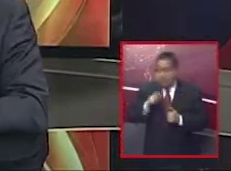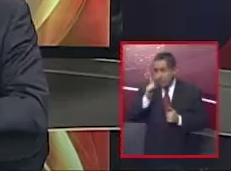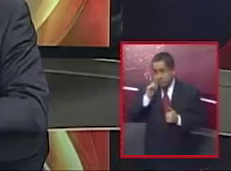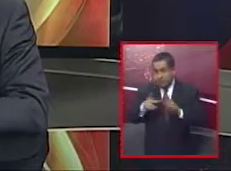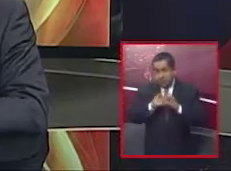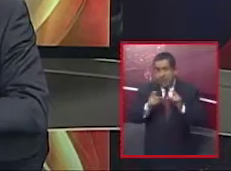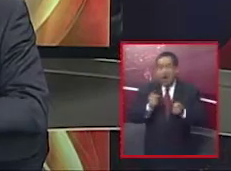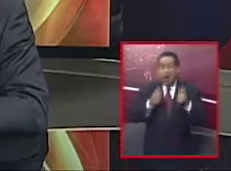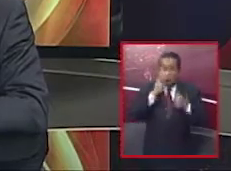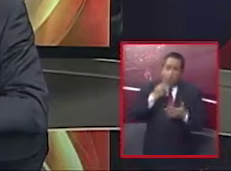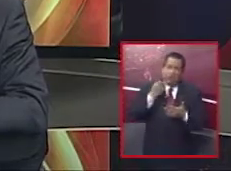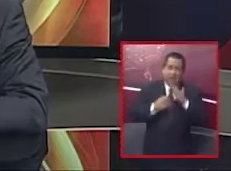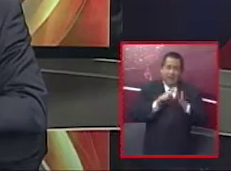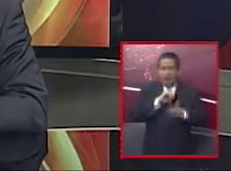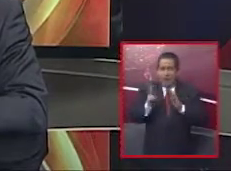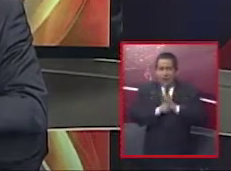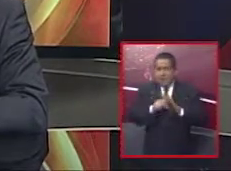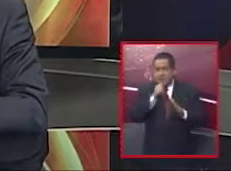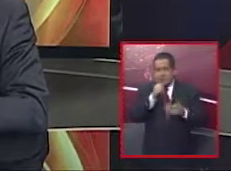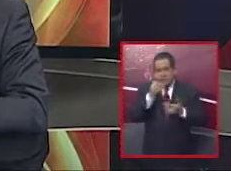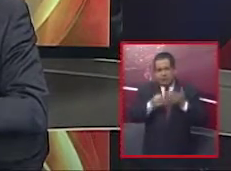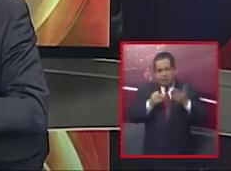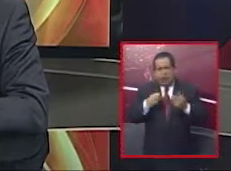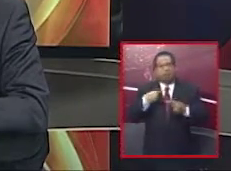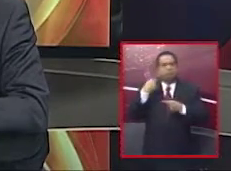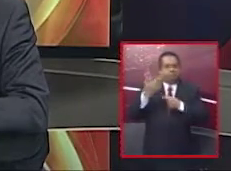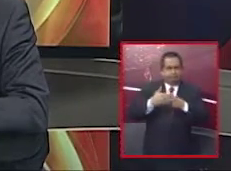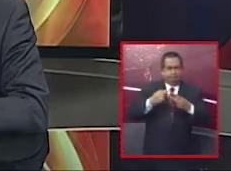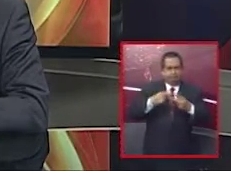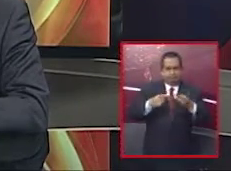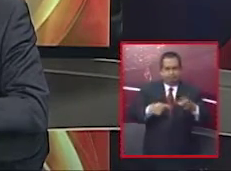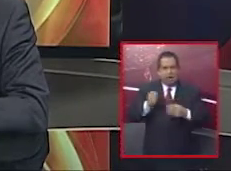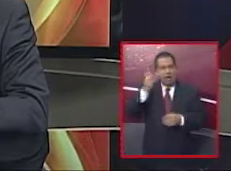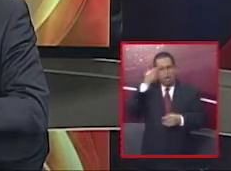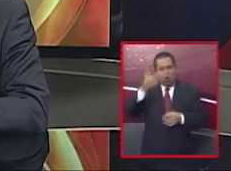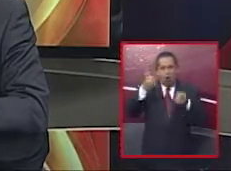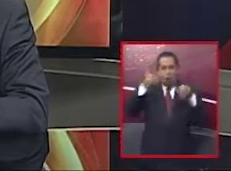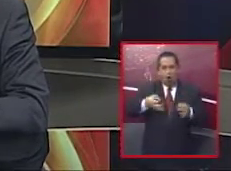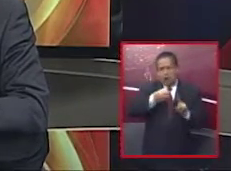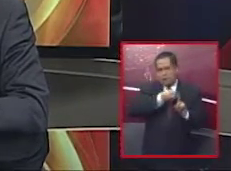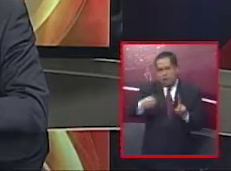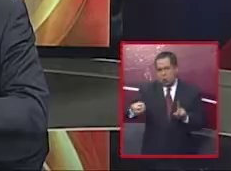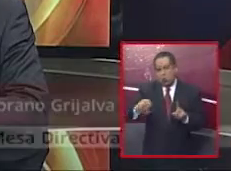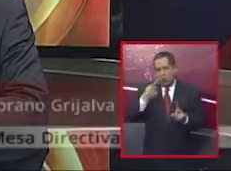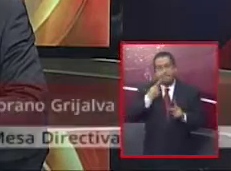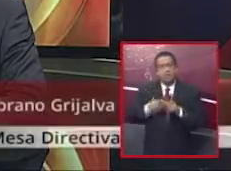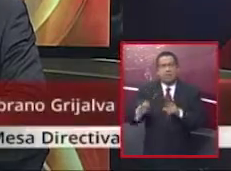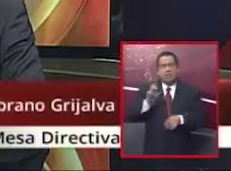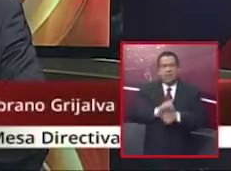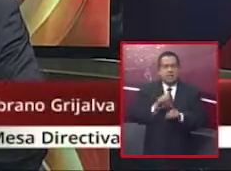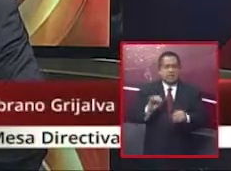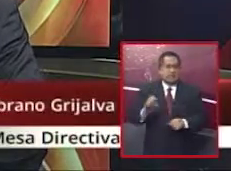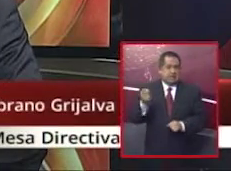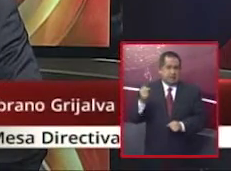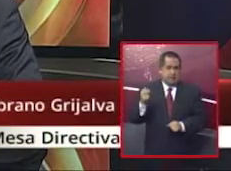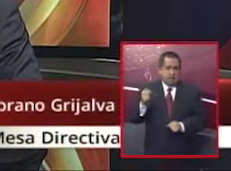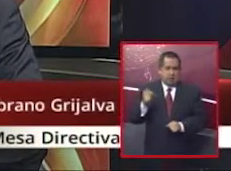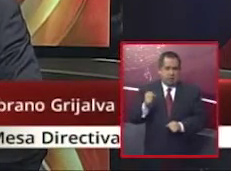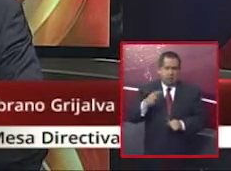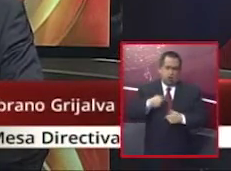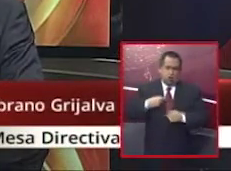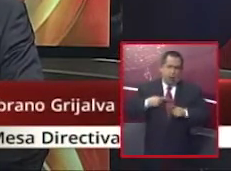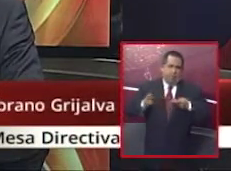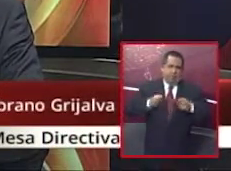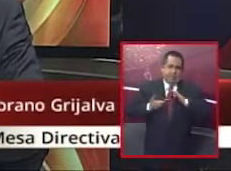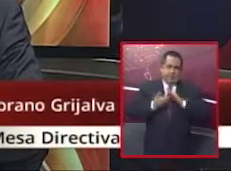han quedado pendientes temas que habrán de esperar hasta el periodo ordinario de sesiones que inicia en septiembre. Ya no me tocará